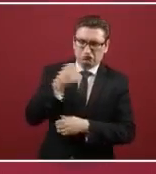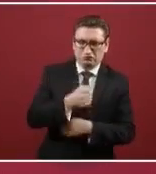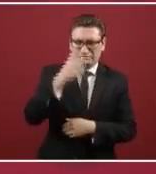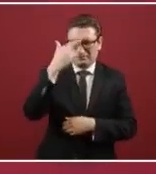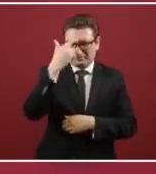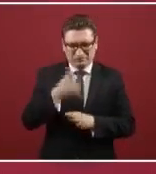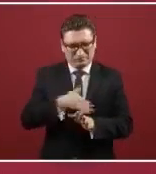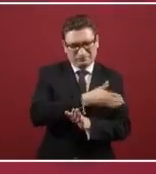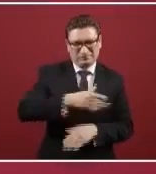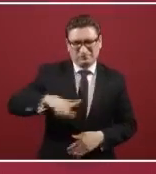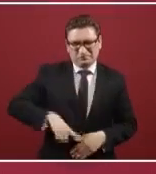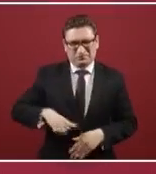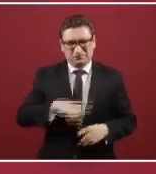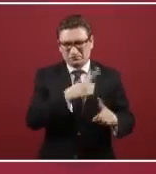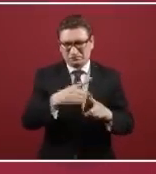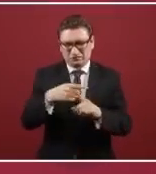periodo neoliberal.